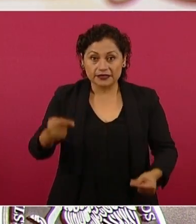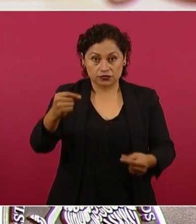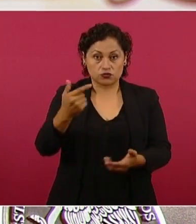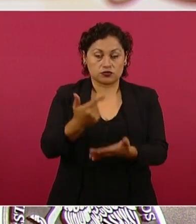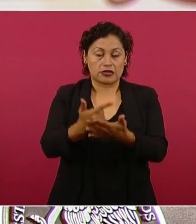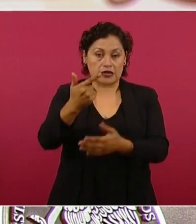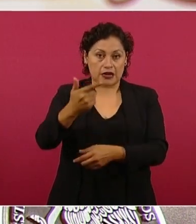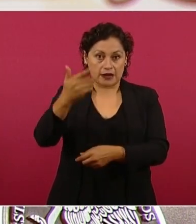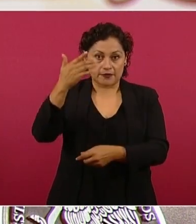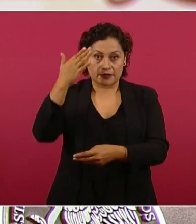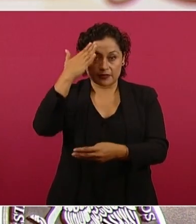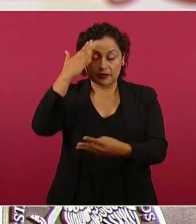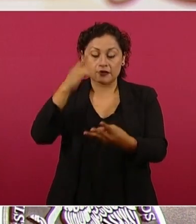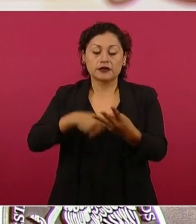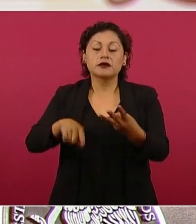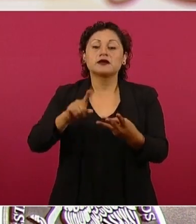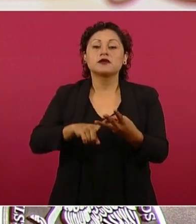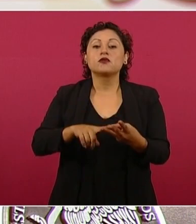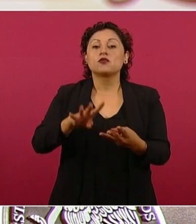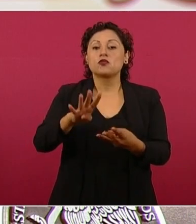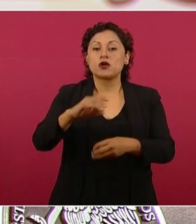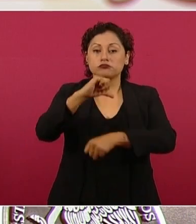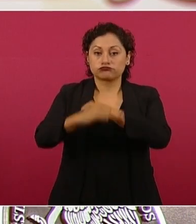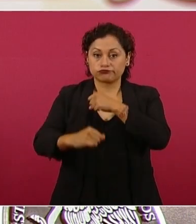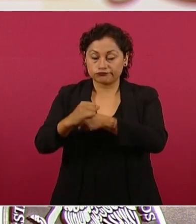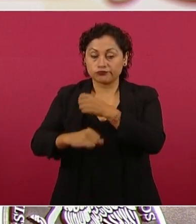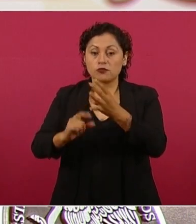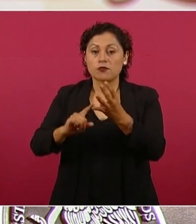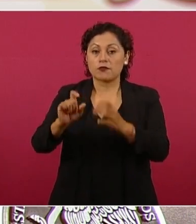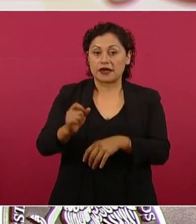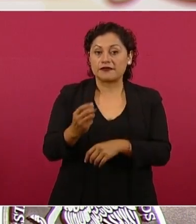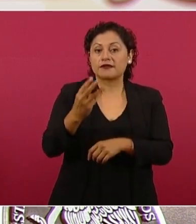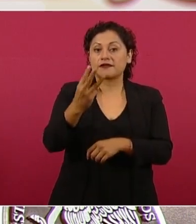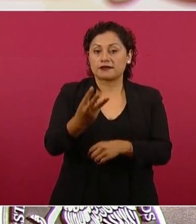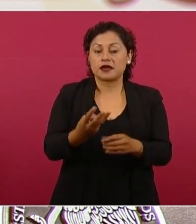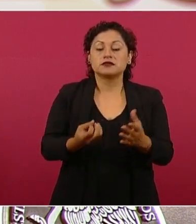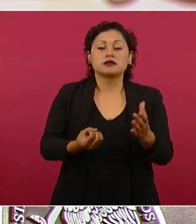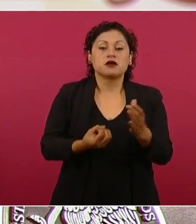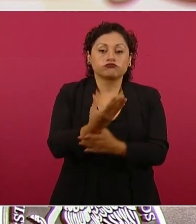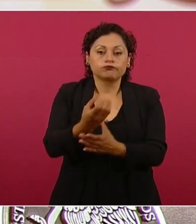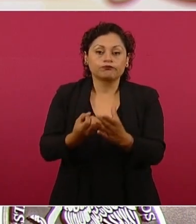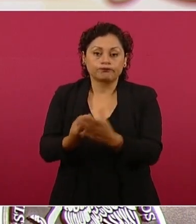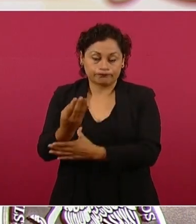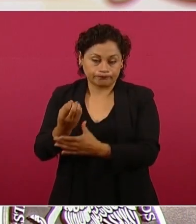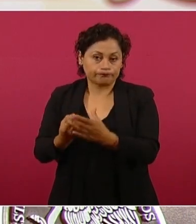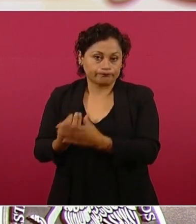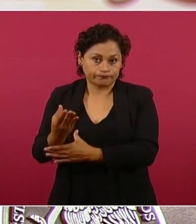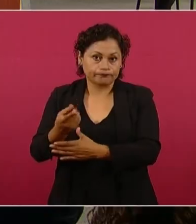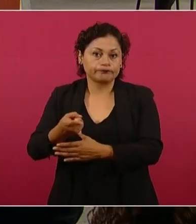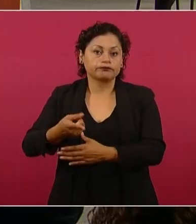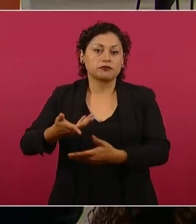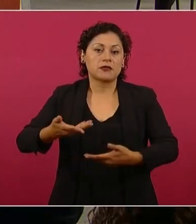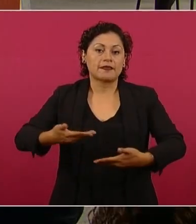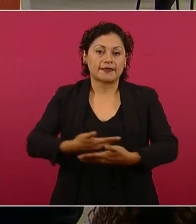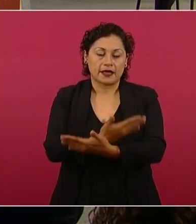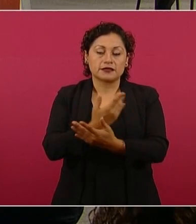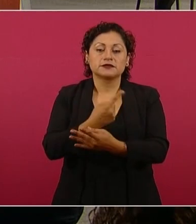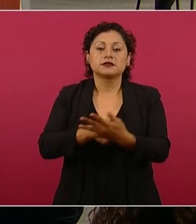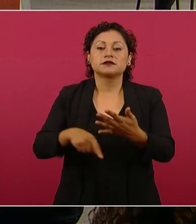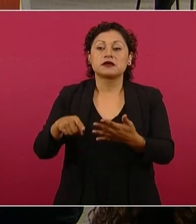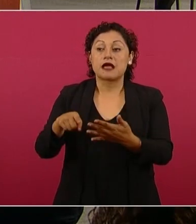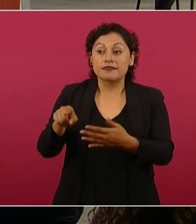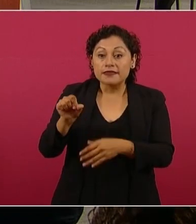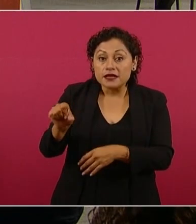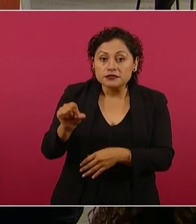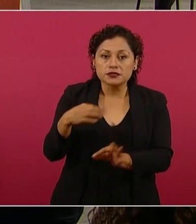quirófanos, 23 son funcionales, de 22 salas de expulsión donde se llevan a cabo los partos, solamente 16 están